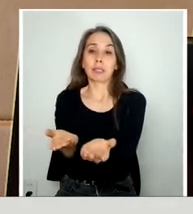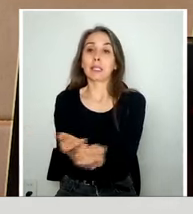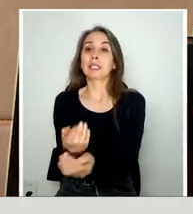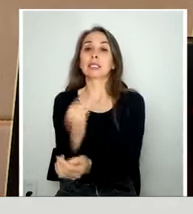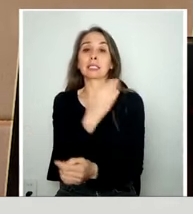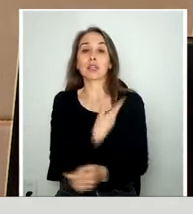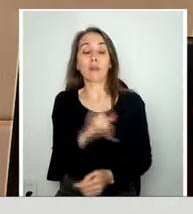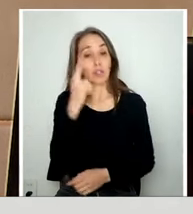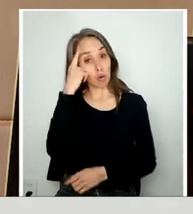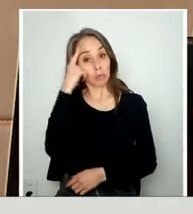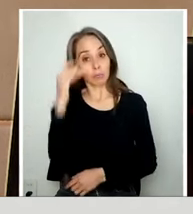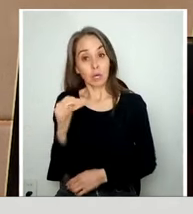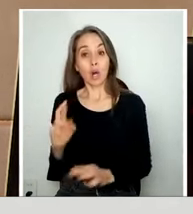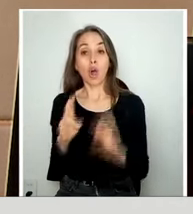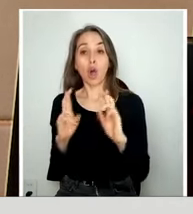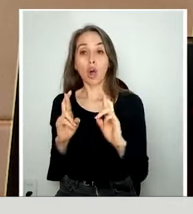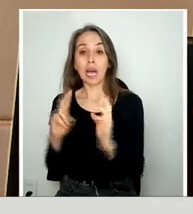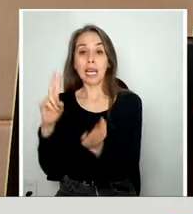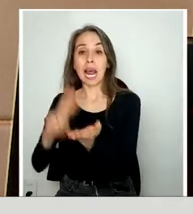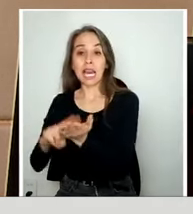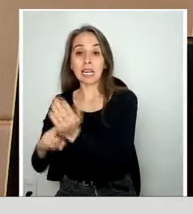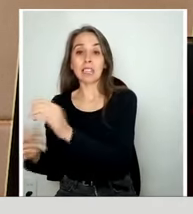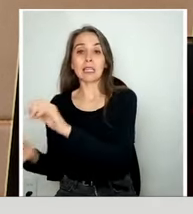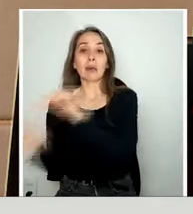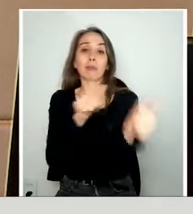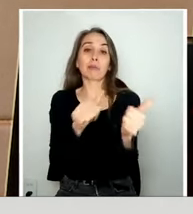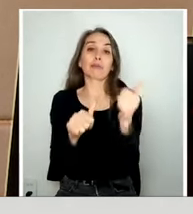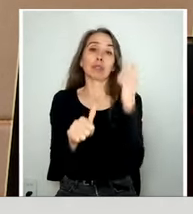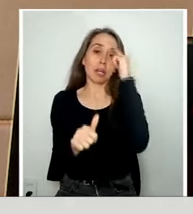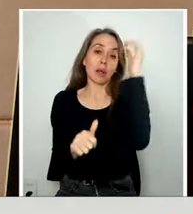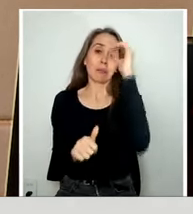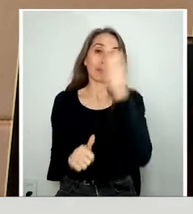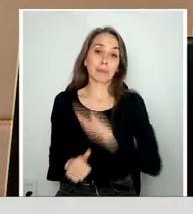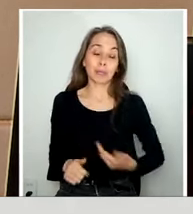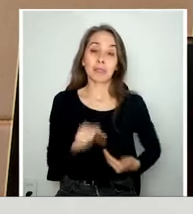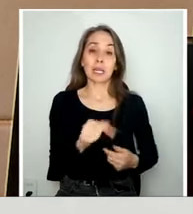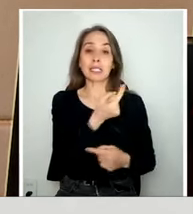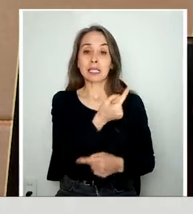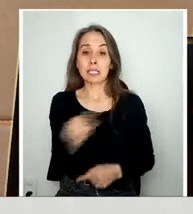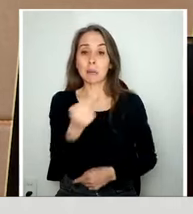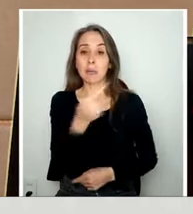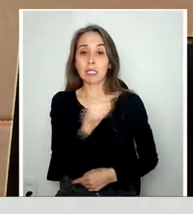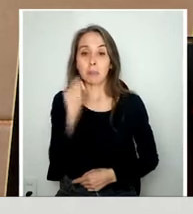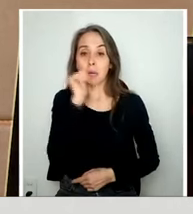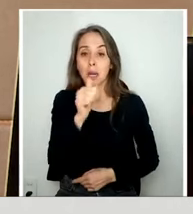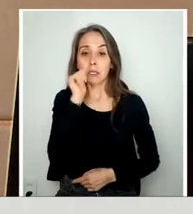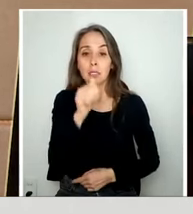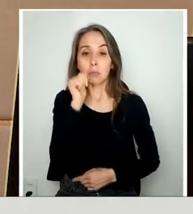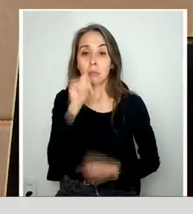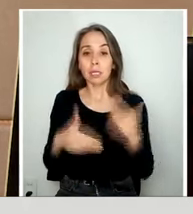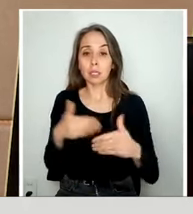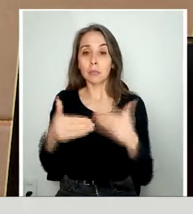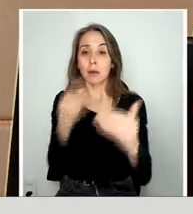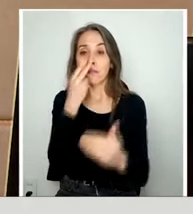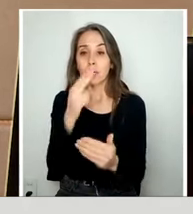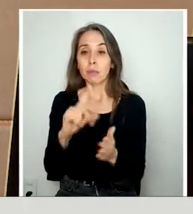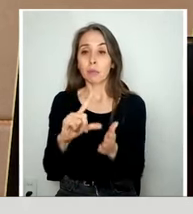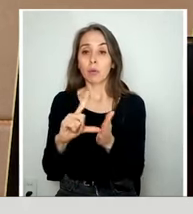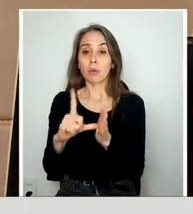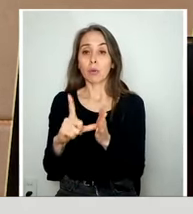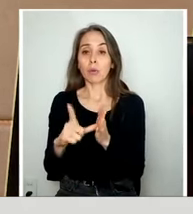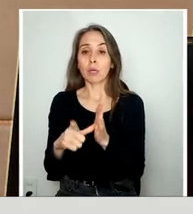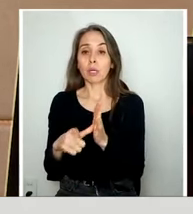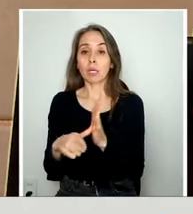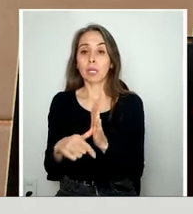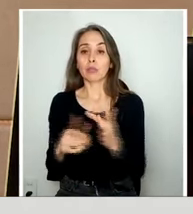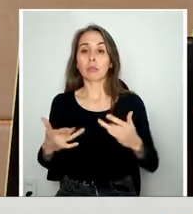al menos Ojalá la realidad se le imponga porque aquí pasan las semanas y estamos viendo como lentamente como no hacerse